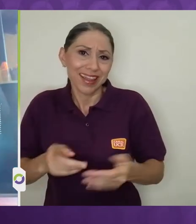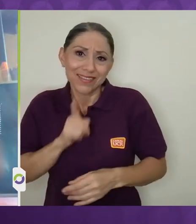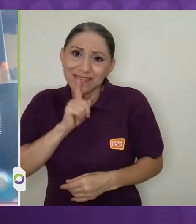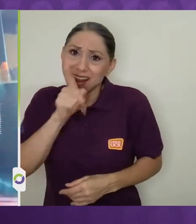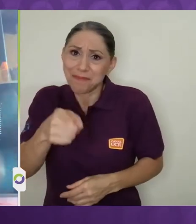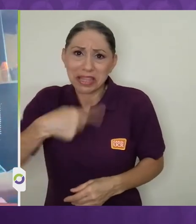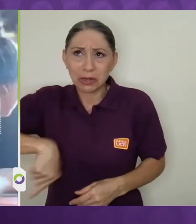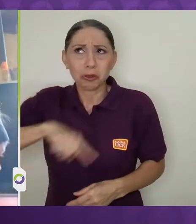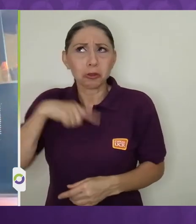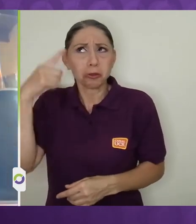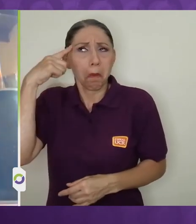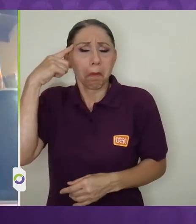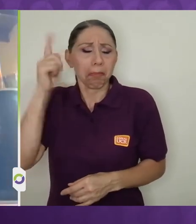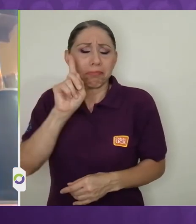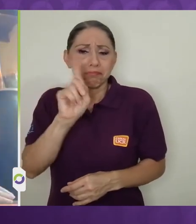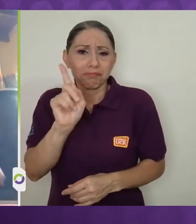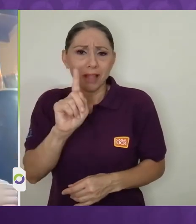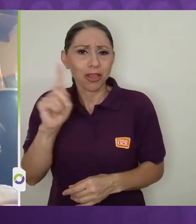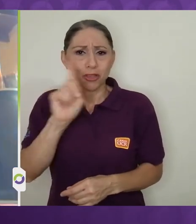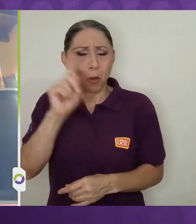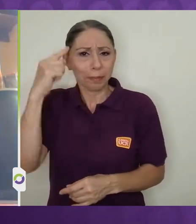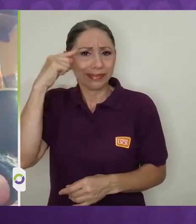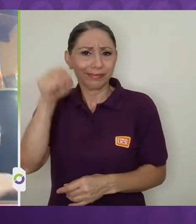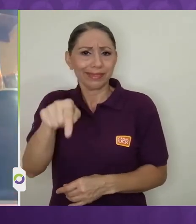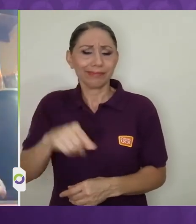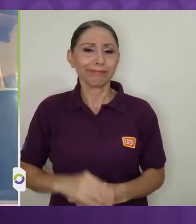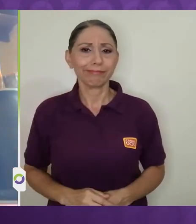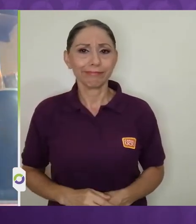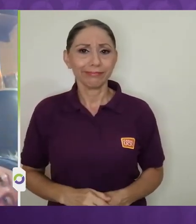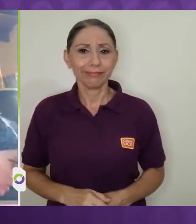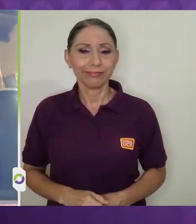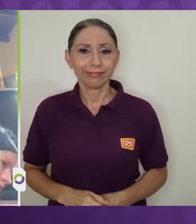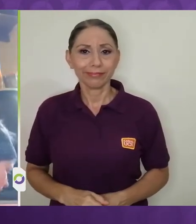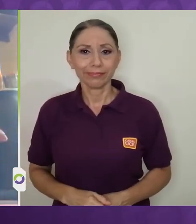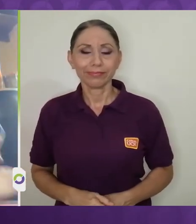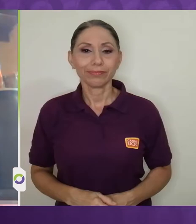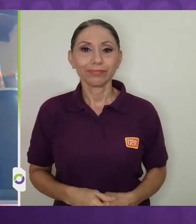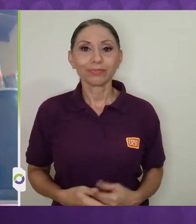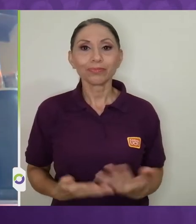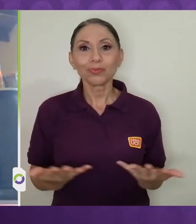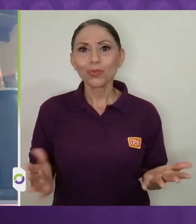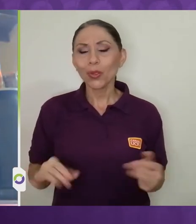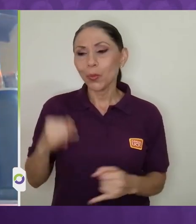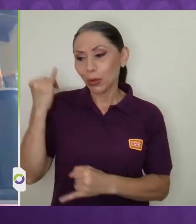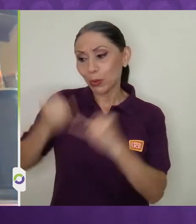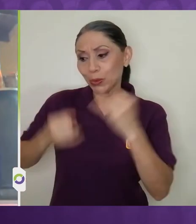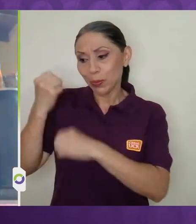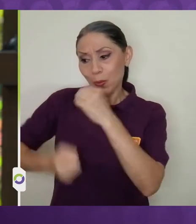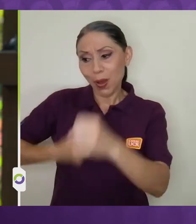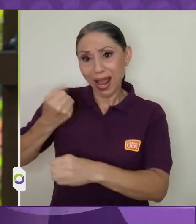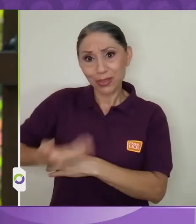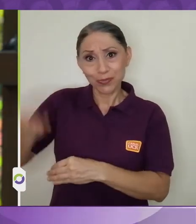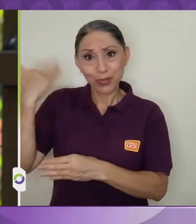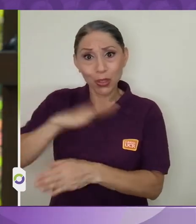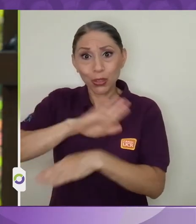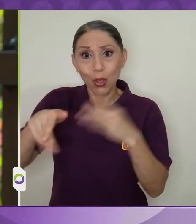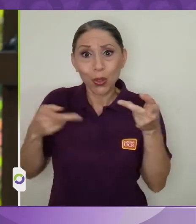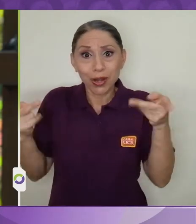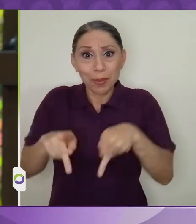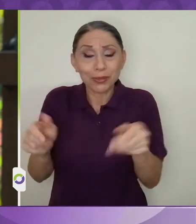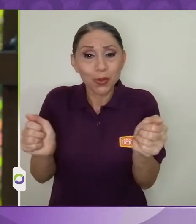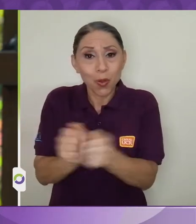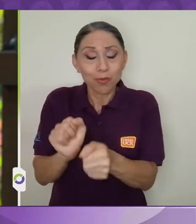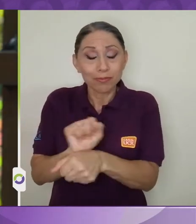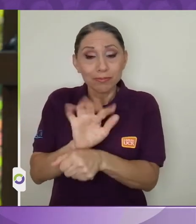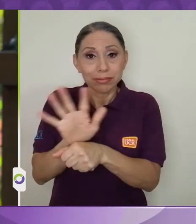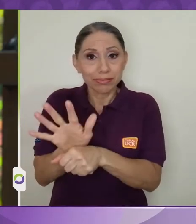no estaba contemplado en nuestra planificación, no se iba a poder. Bueno, el último año, con todo lo que pasó